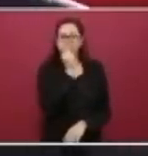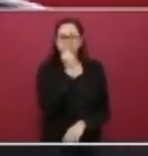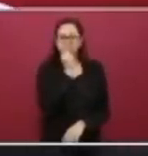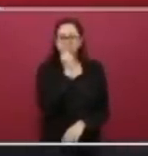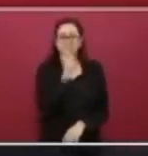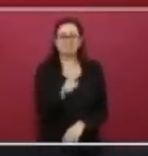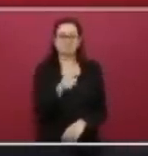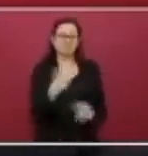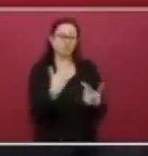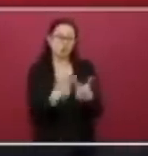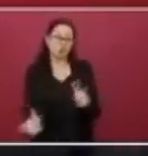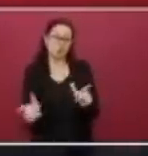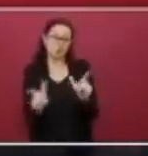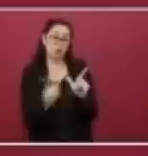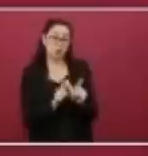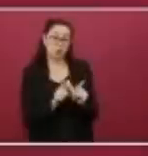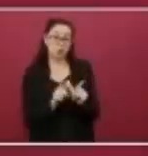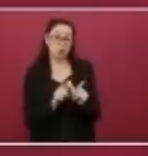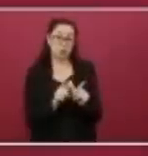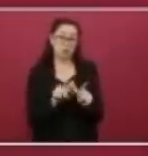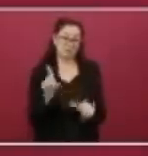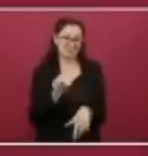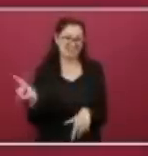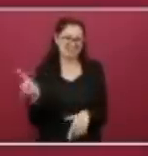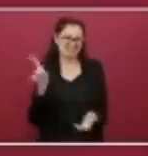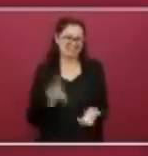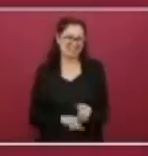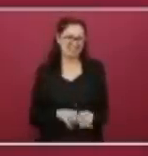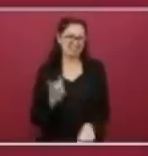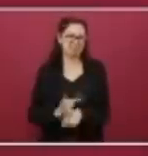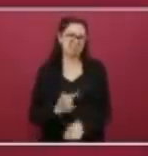derecha disfrazados de izquierda